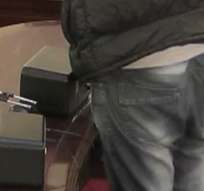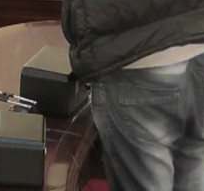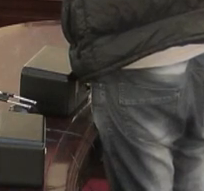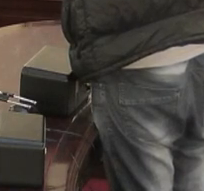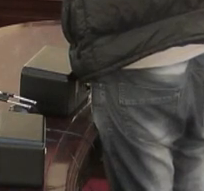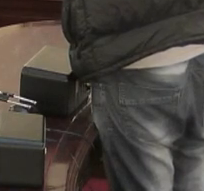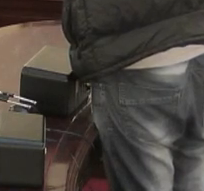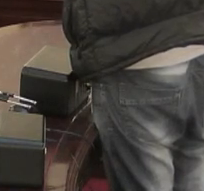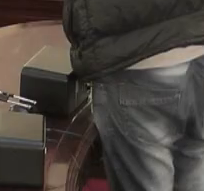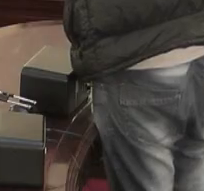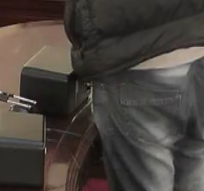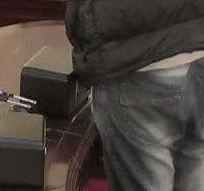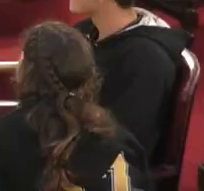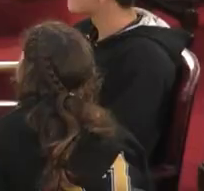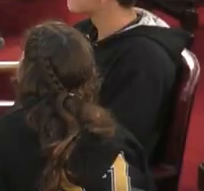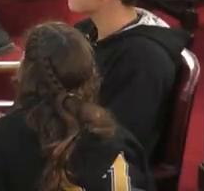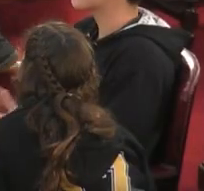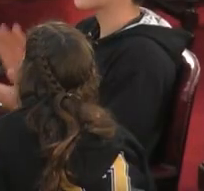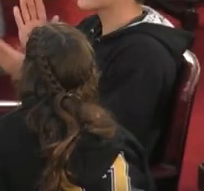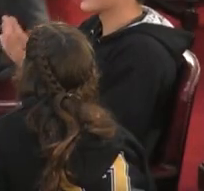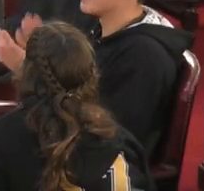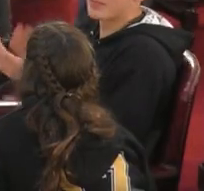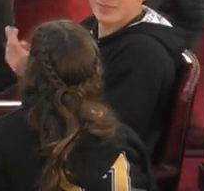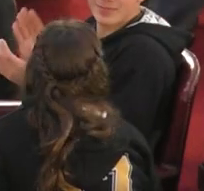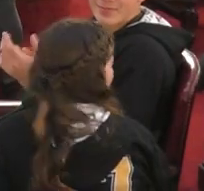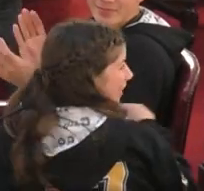Diputado Maximiliano Escarel.